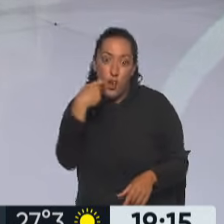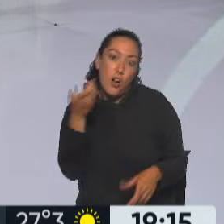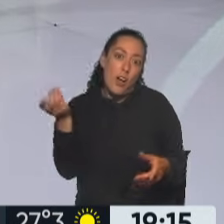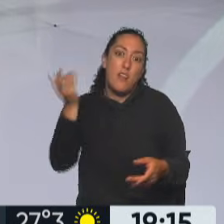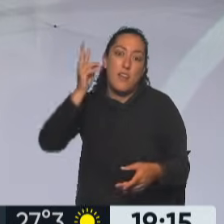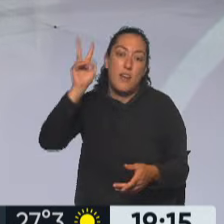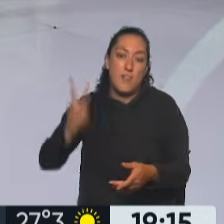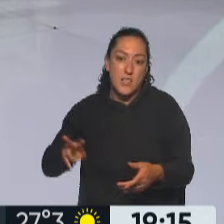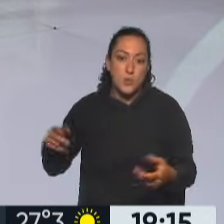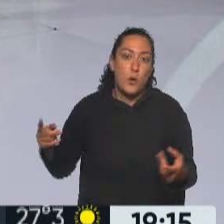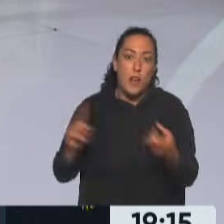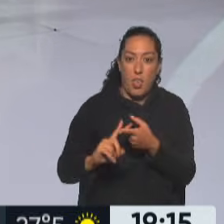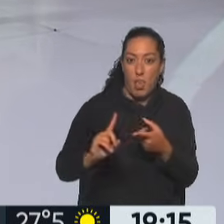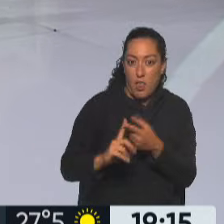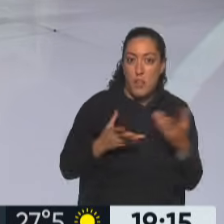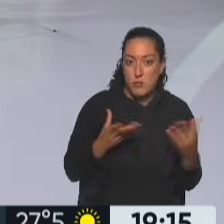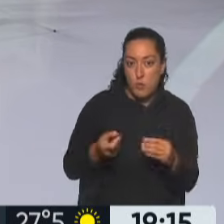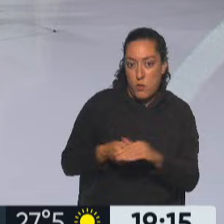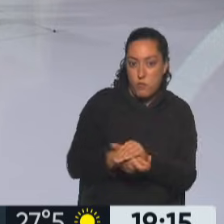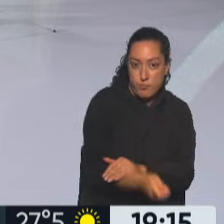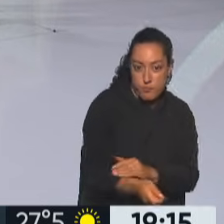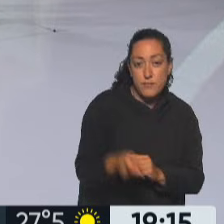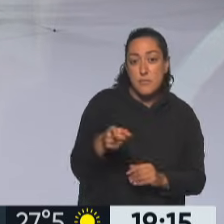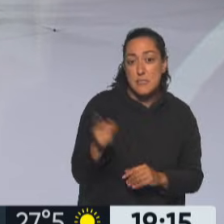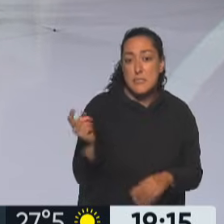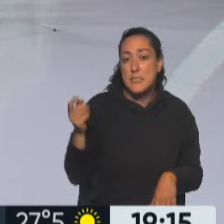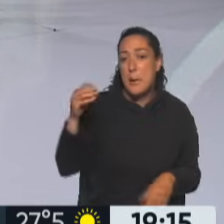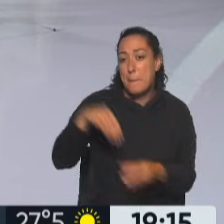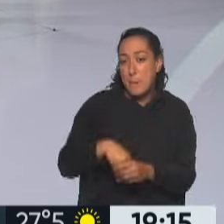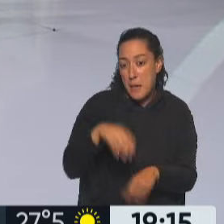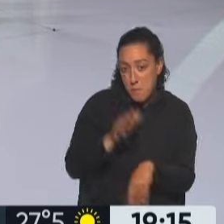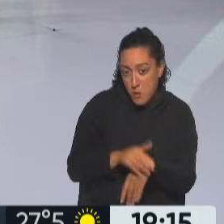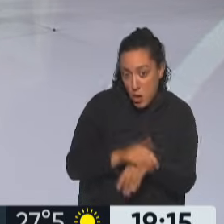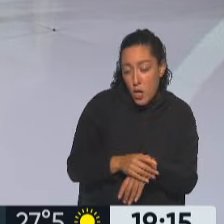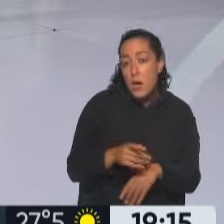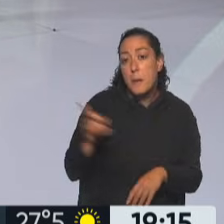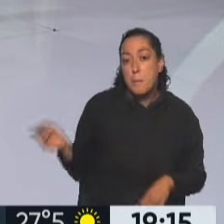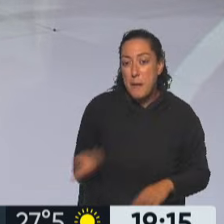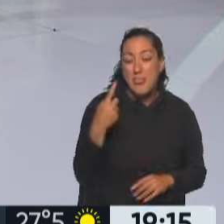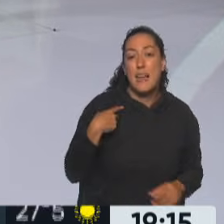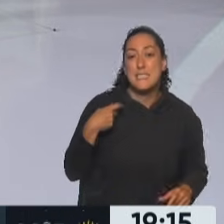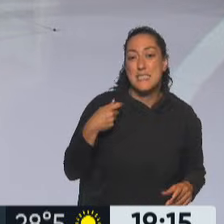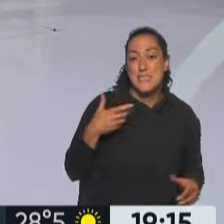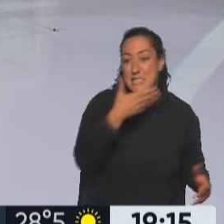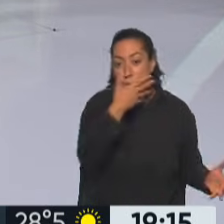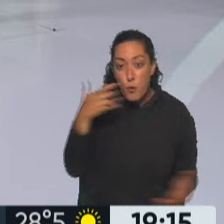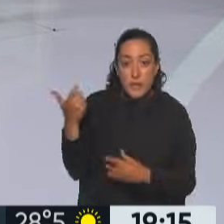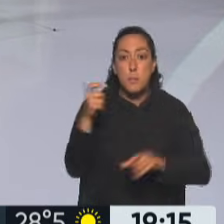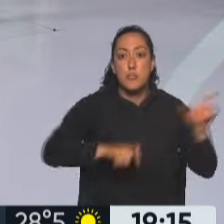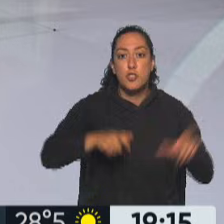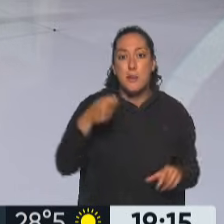esta organización criminal, de la cual la acusan de ser miembro, habrían ordenado secuestros y asesinatos para